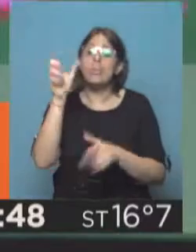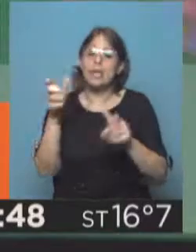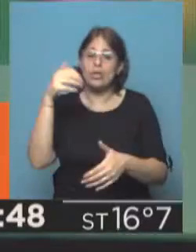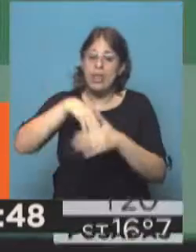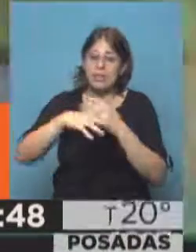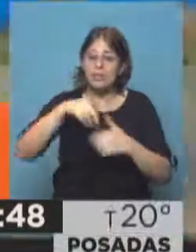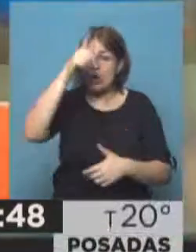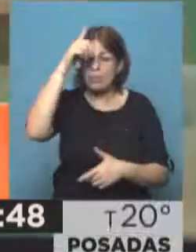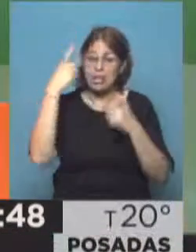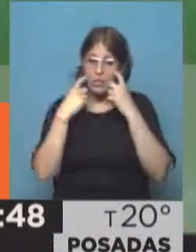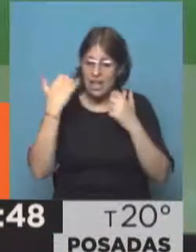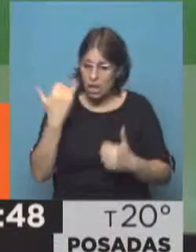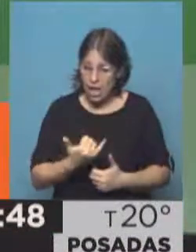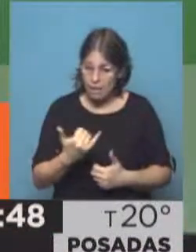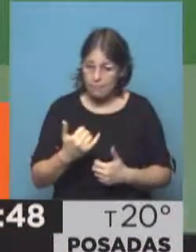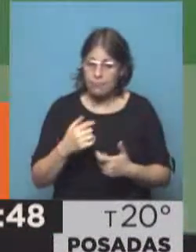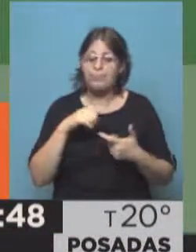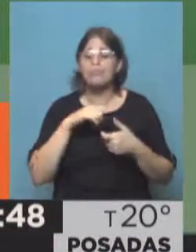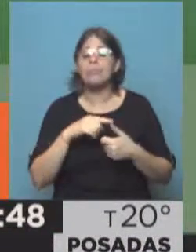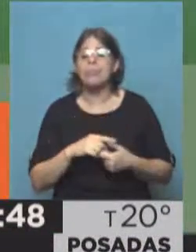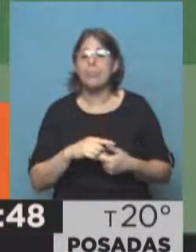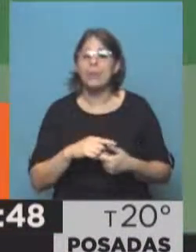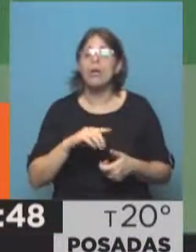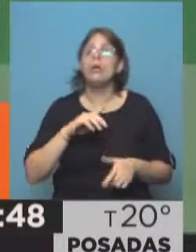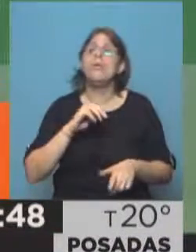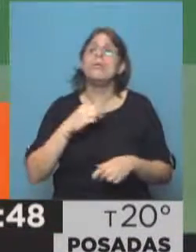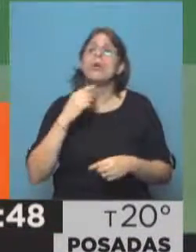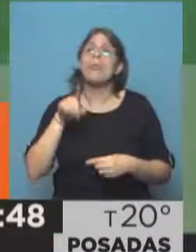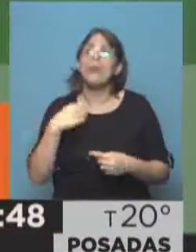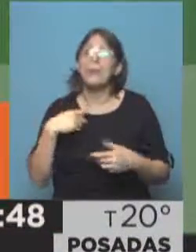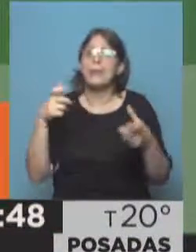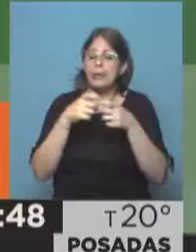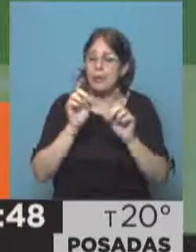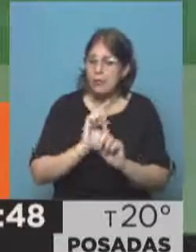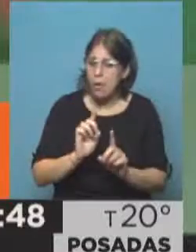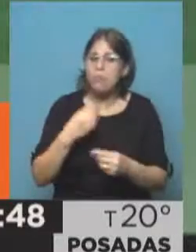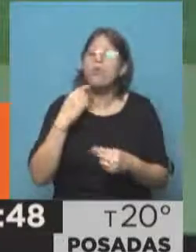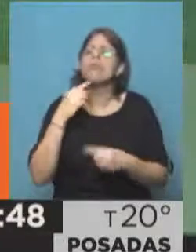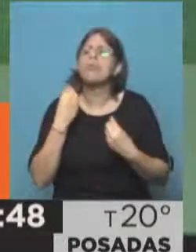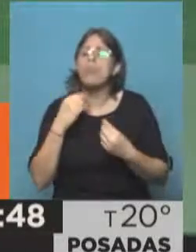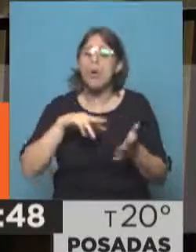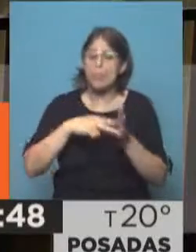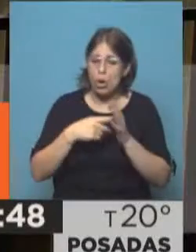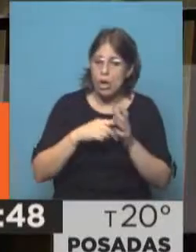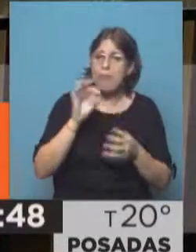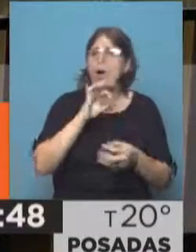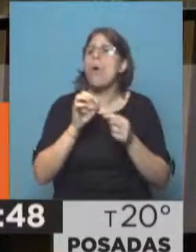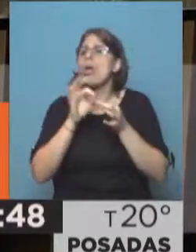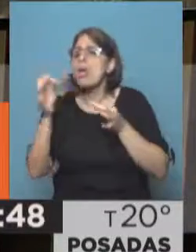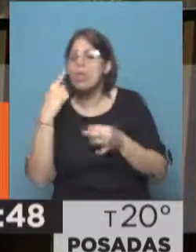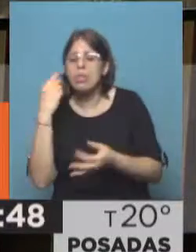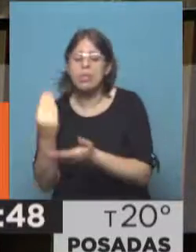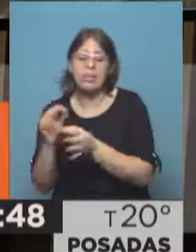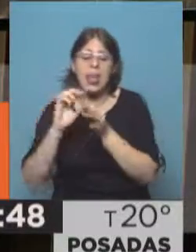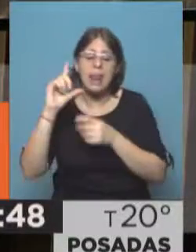normalizador, llámese por problemas personales o por problemas de distancias o por reuniones